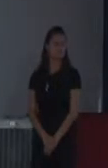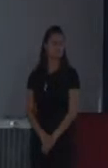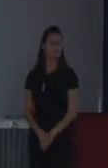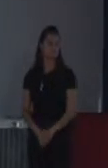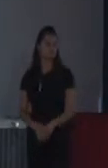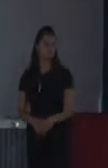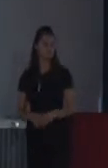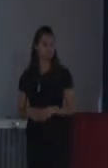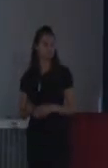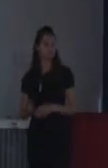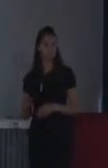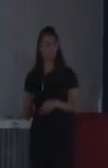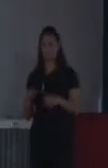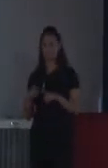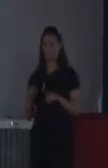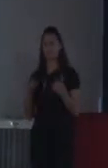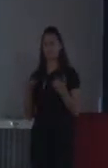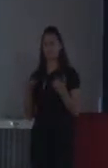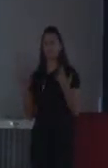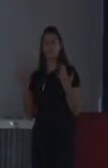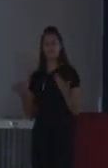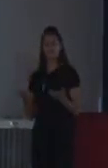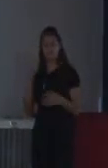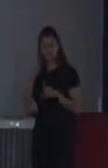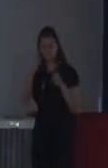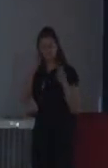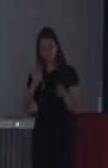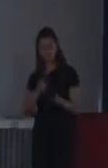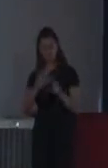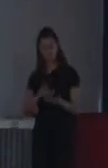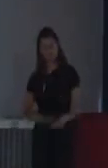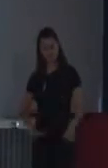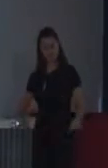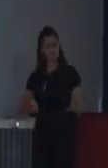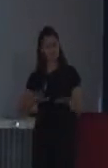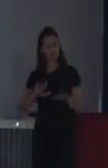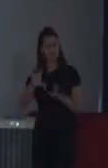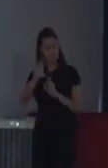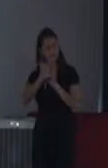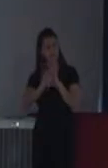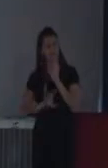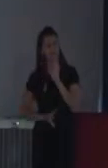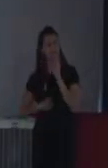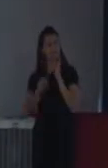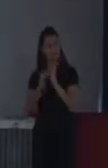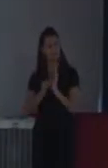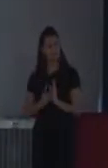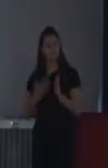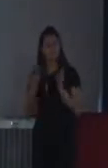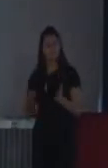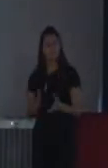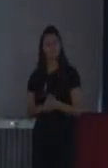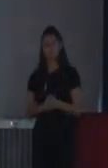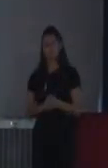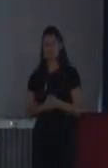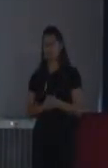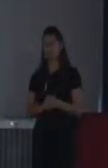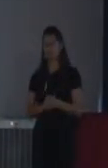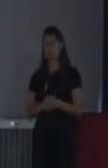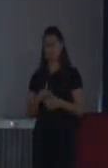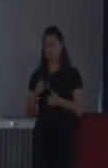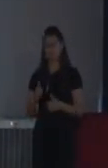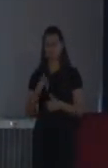¿Cómo miramos entonces ese ámbito de la legislación? Si bien lo tenemos, nosotros tenemos